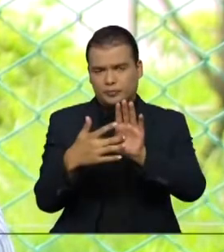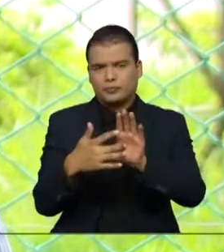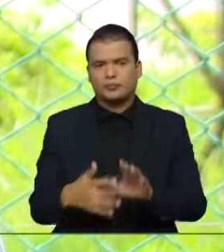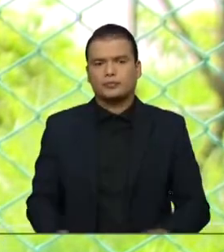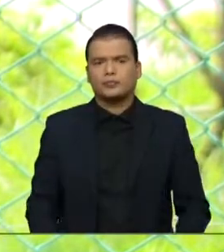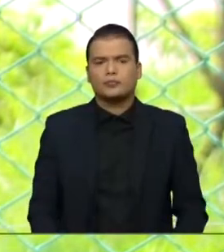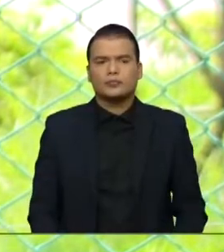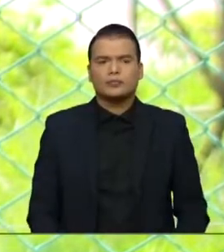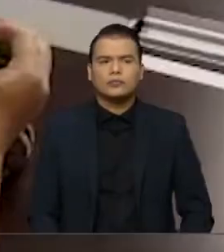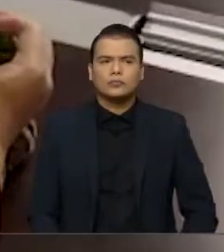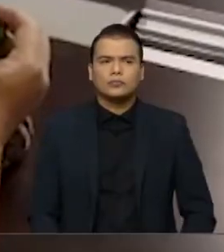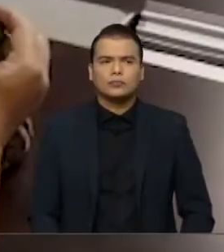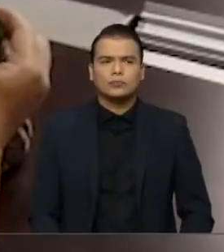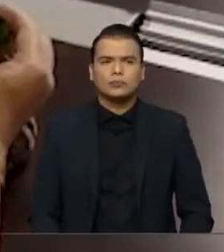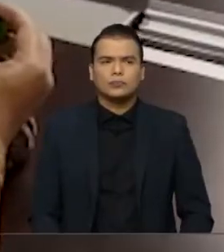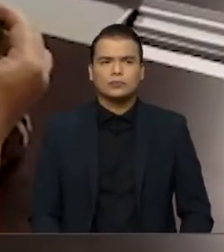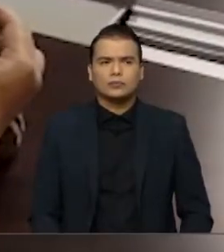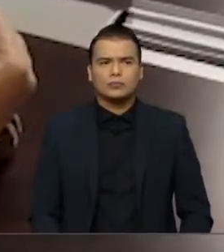las últimas horas